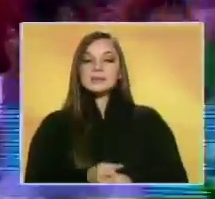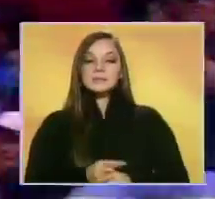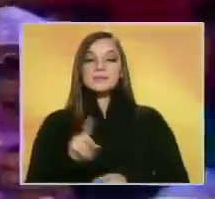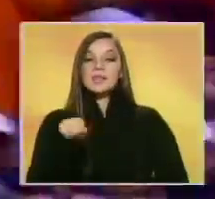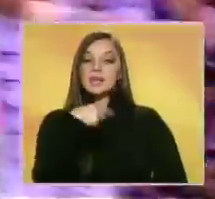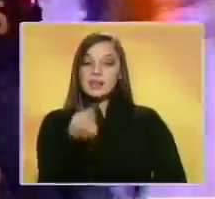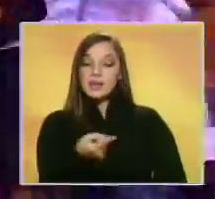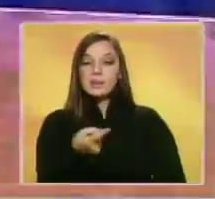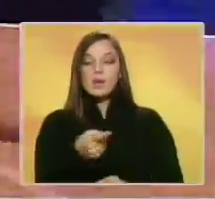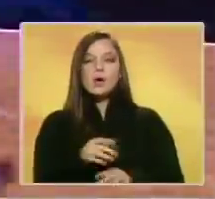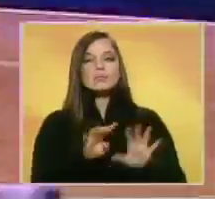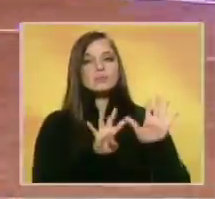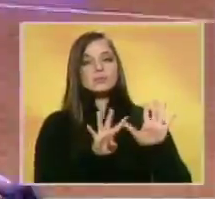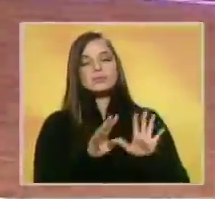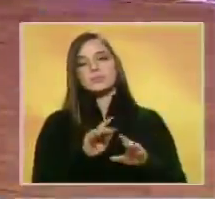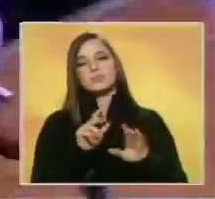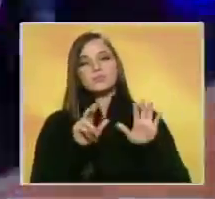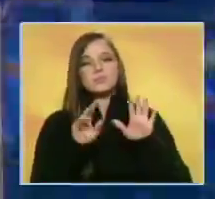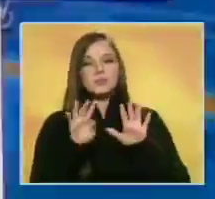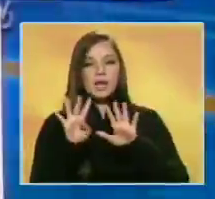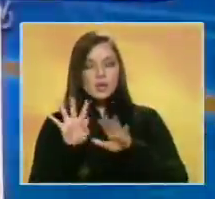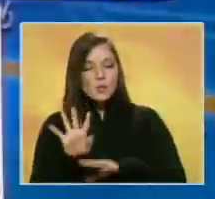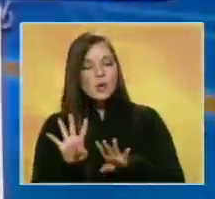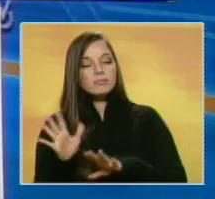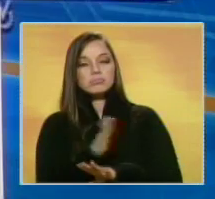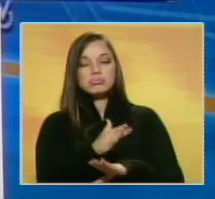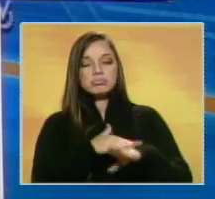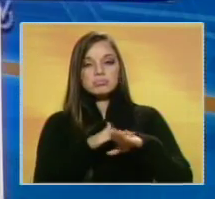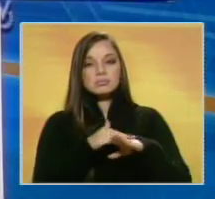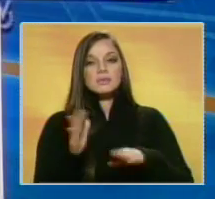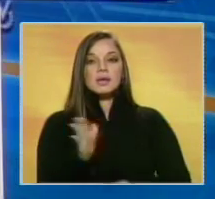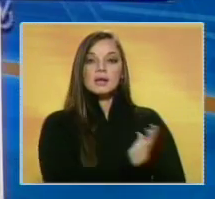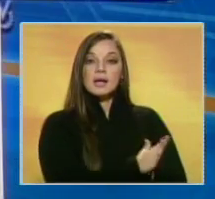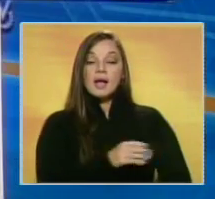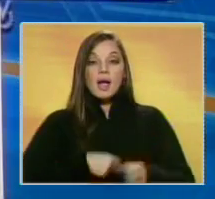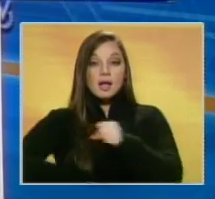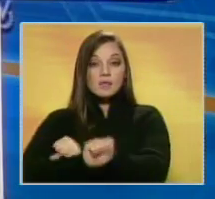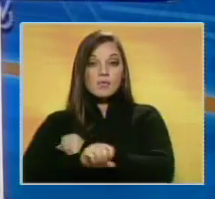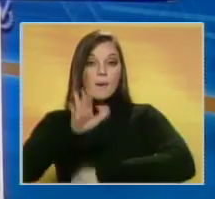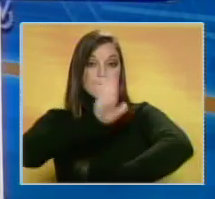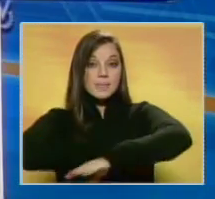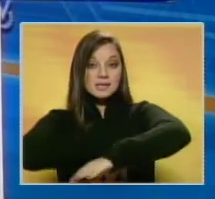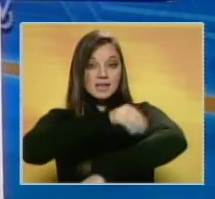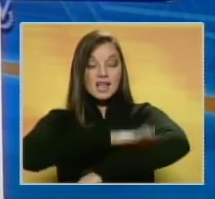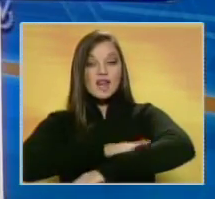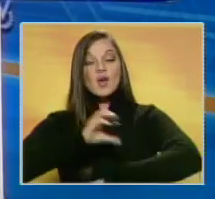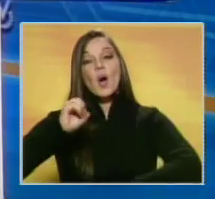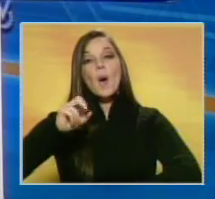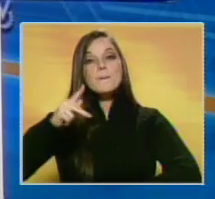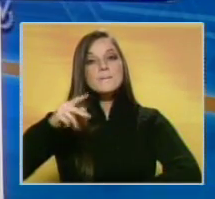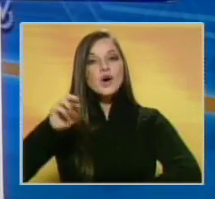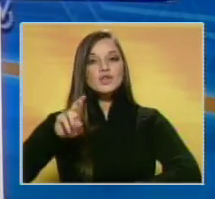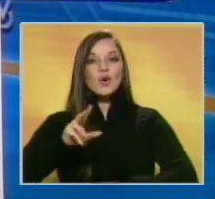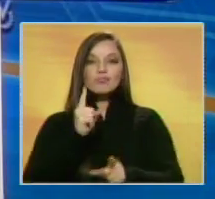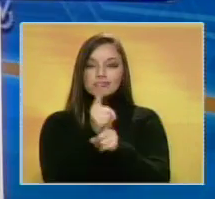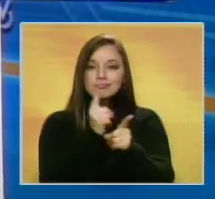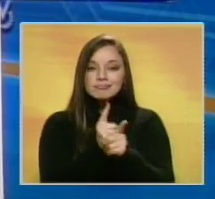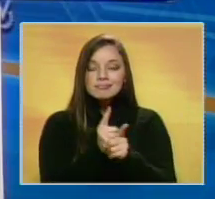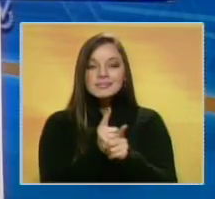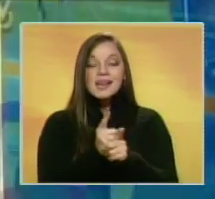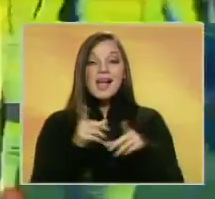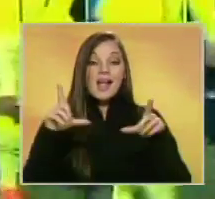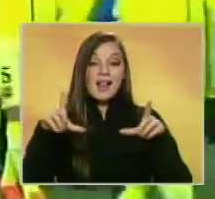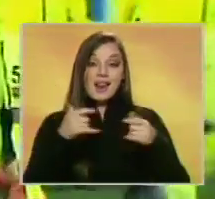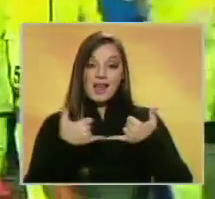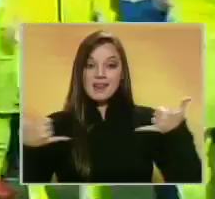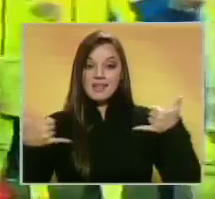Guayana 99-95. Y pasamos al fútbol, pues el Barcelona y el Porto picaron adelante los cuartos de final de la Liga de